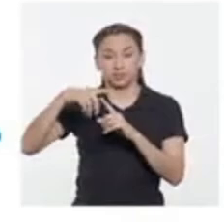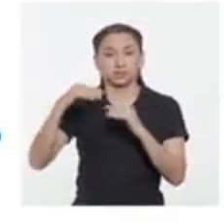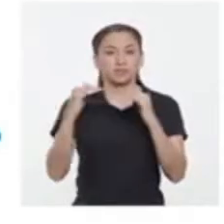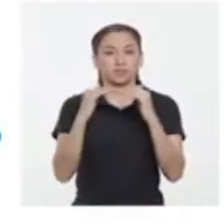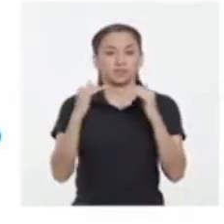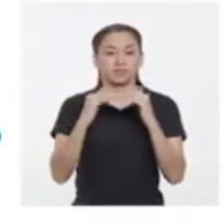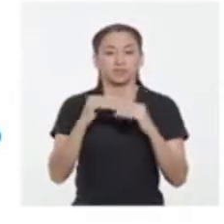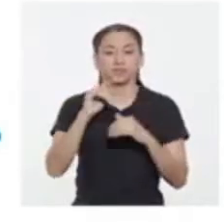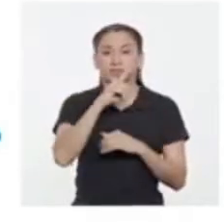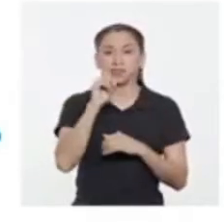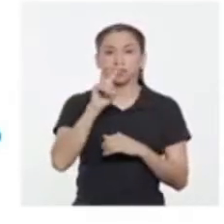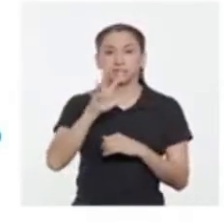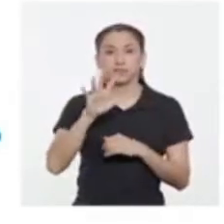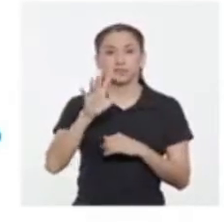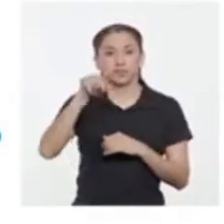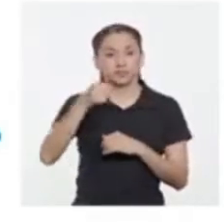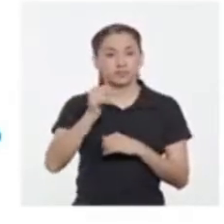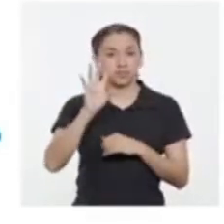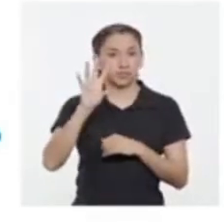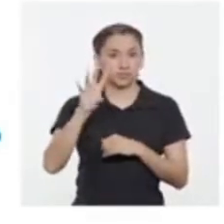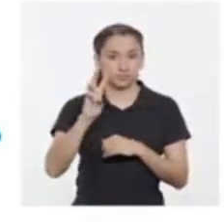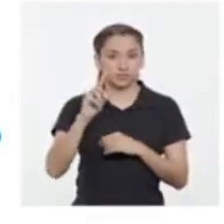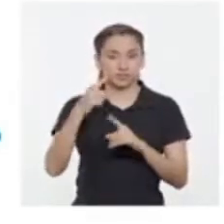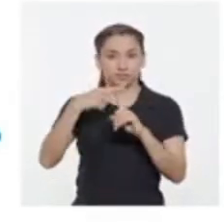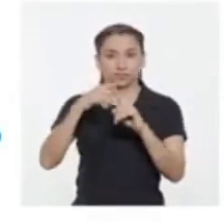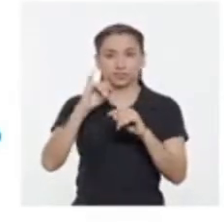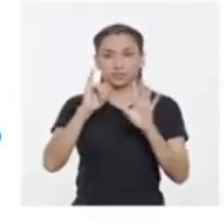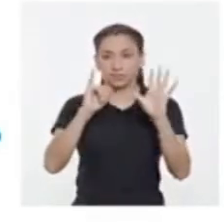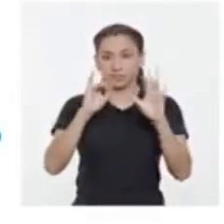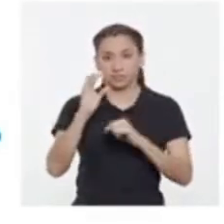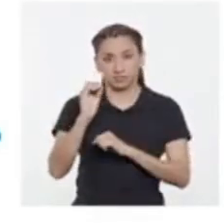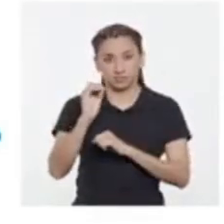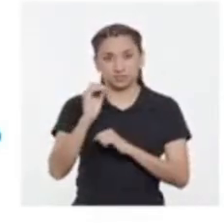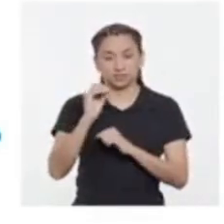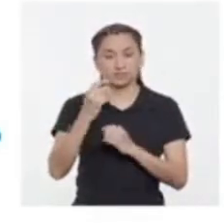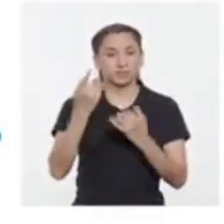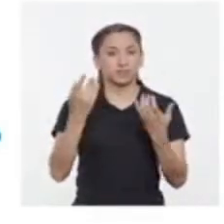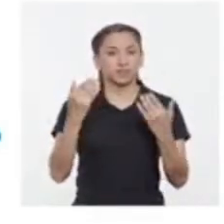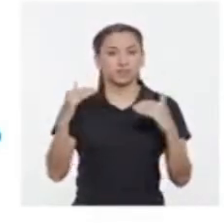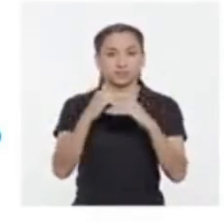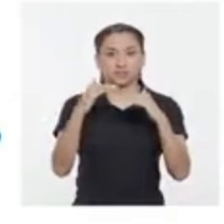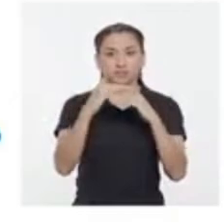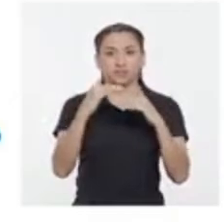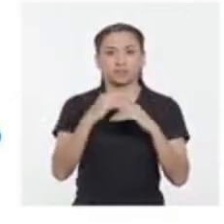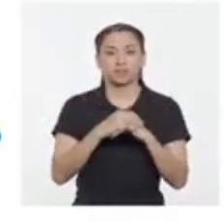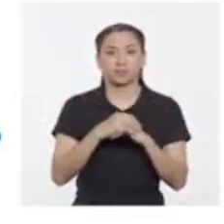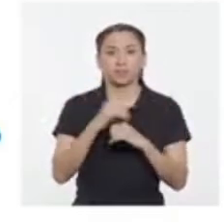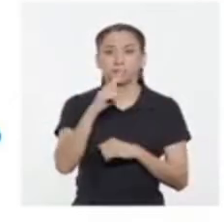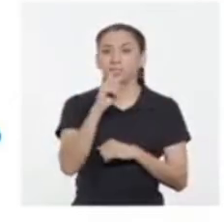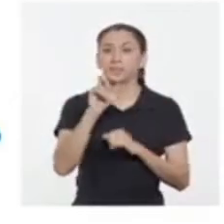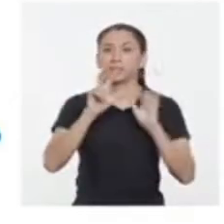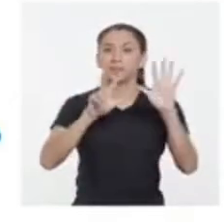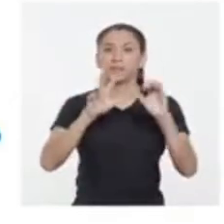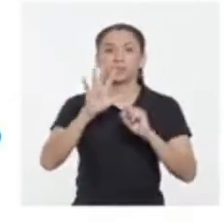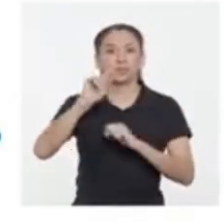PVC es igual a 125,6 más 60, de donde finalmente se